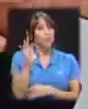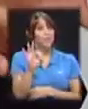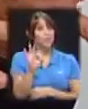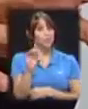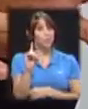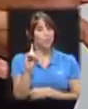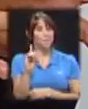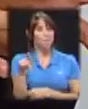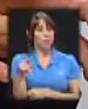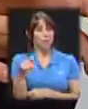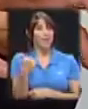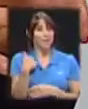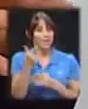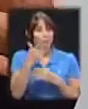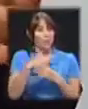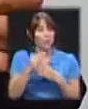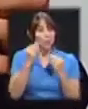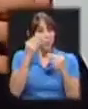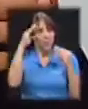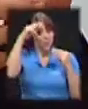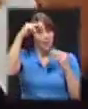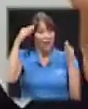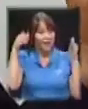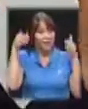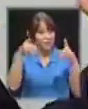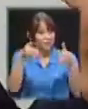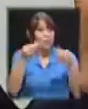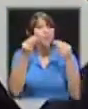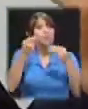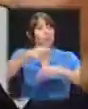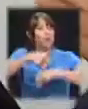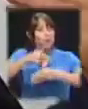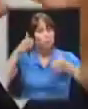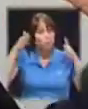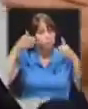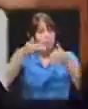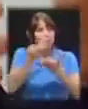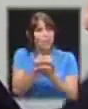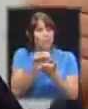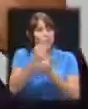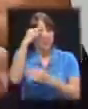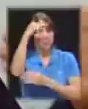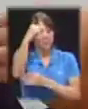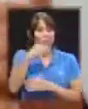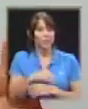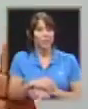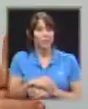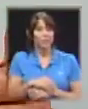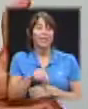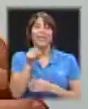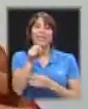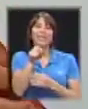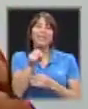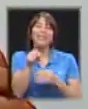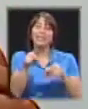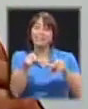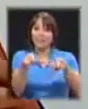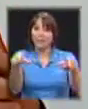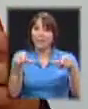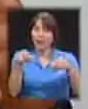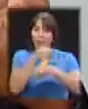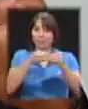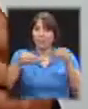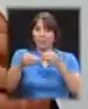mexicana, trabajó mucho tiempo mirando la economía de México, y ese centro que lo dirigía nuestro amigo,